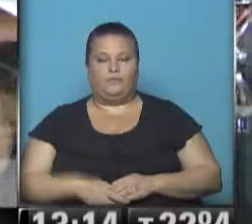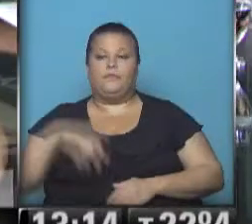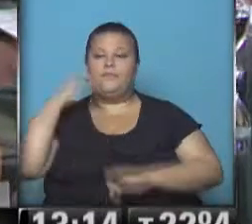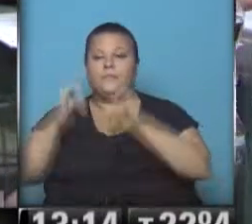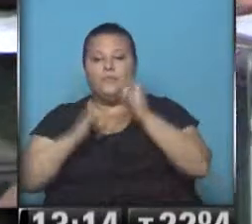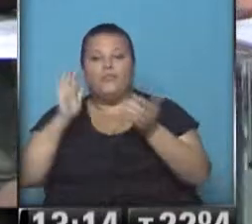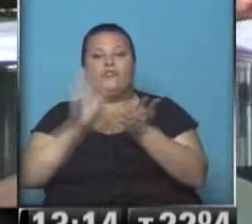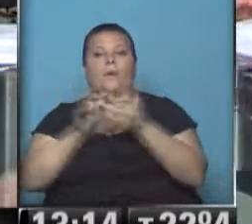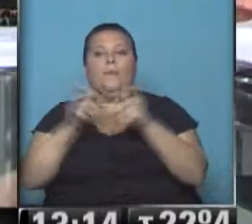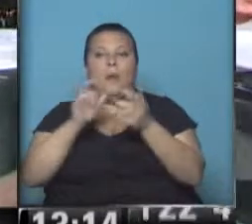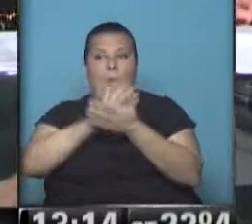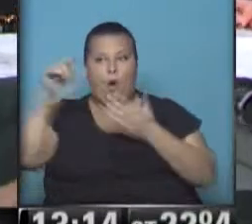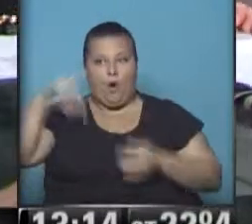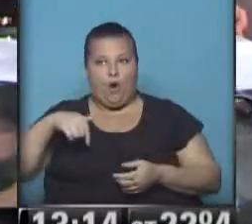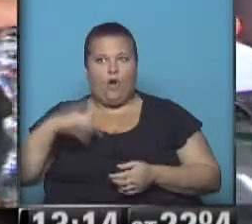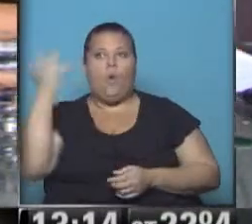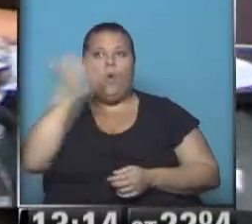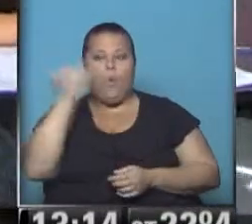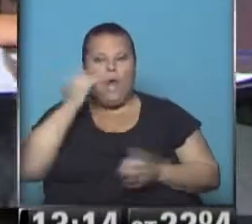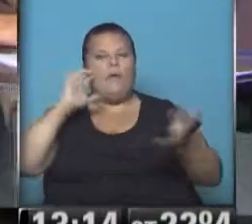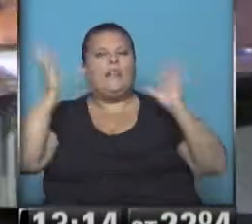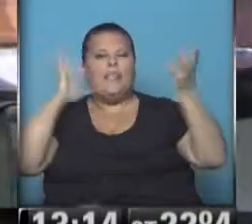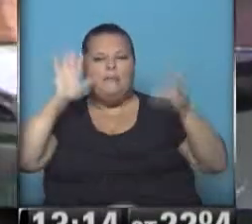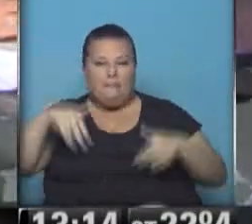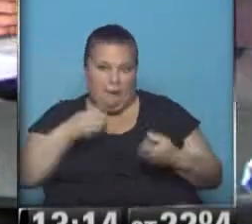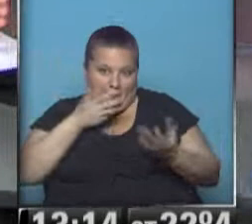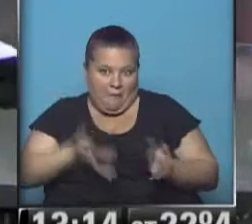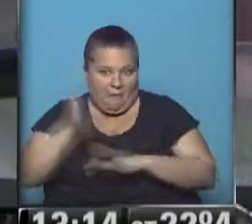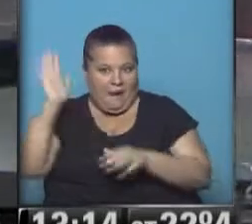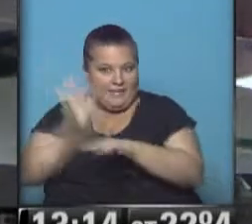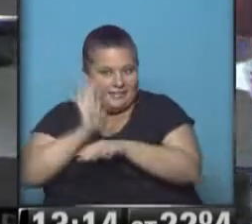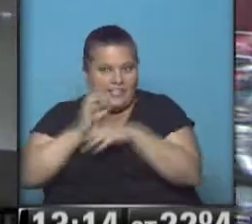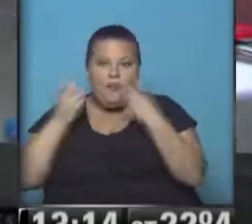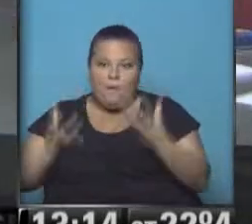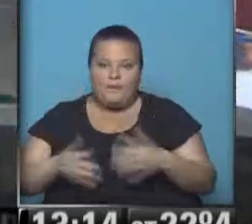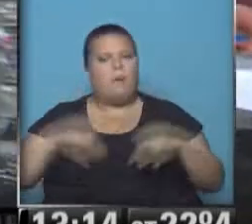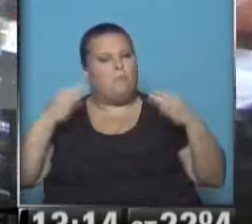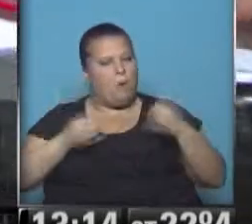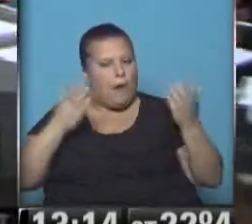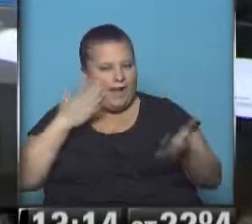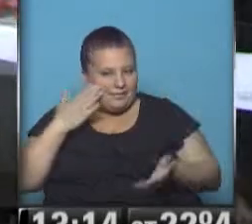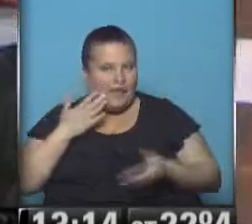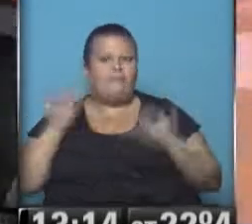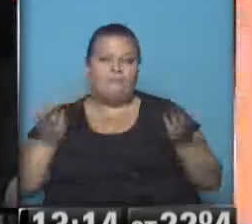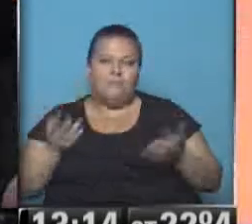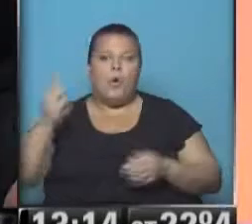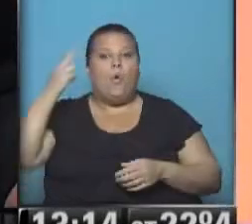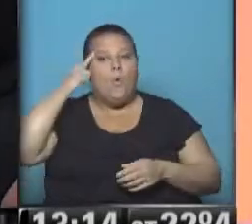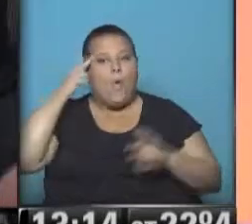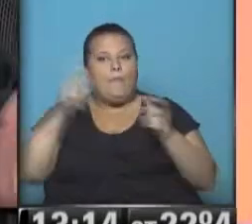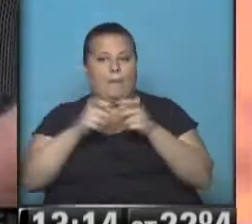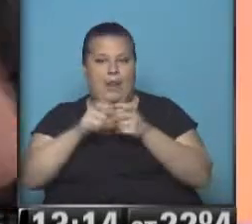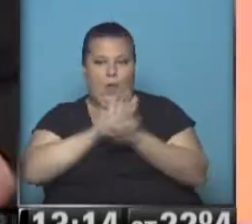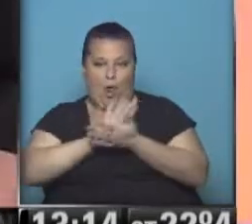Les contamos ahora los estrenos de cine de hoy. Jueves, mal tiempo, qué mejor opción que ir al cine. Gaby, ¿cómo estás? Muy bien, muy buenas tardes. Bueno, son 9 las películas